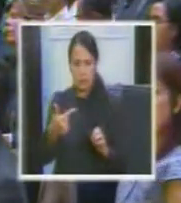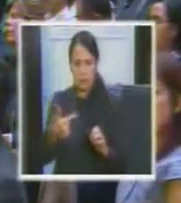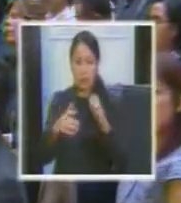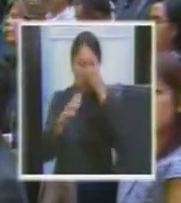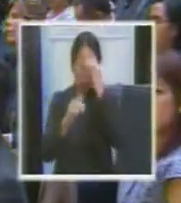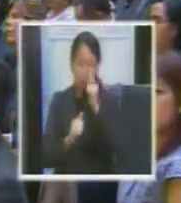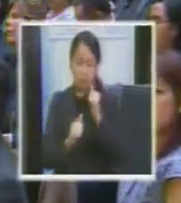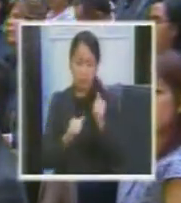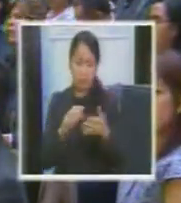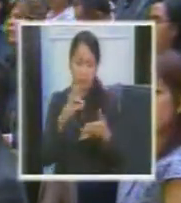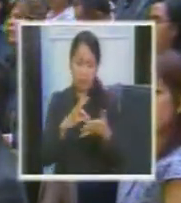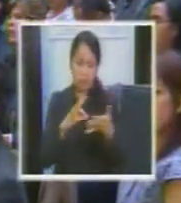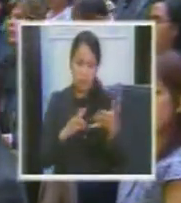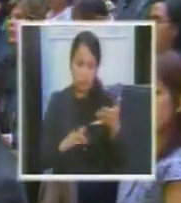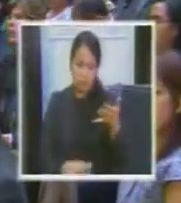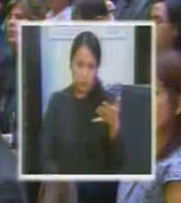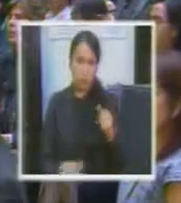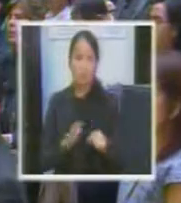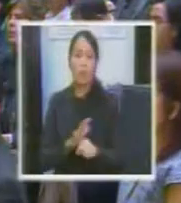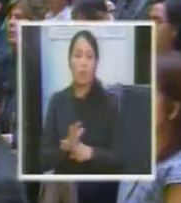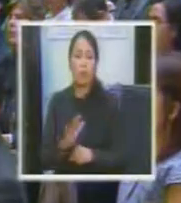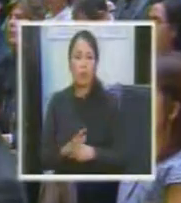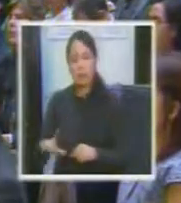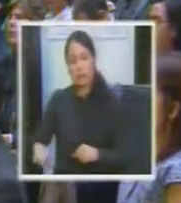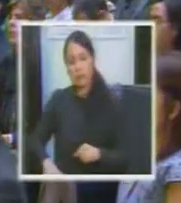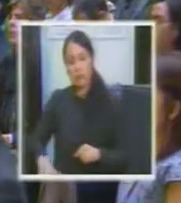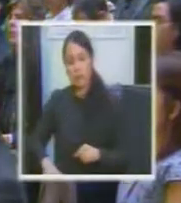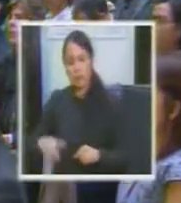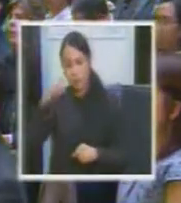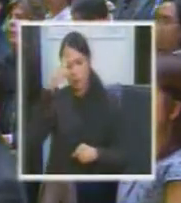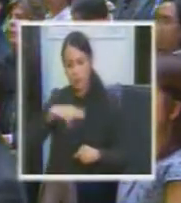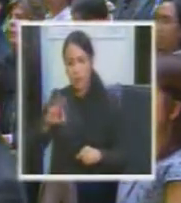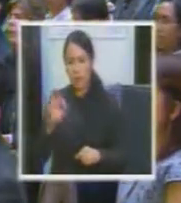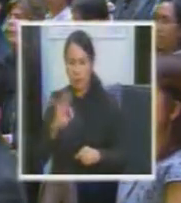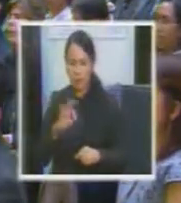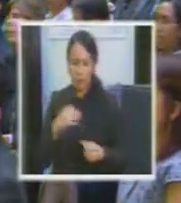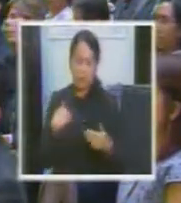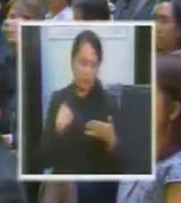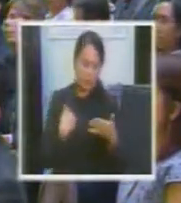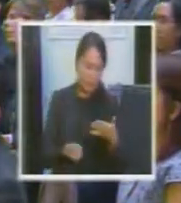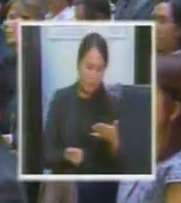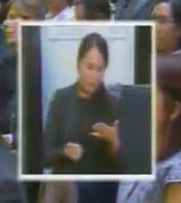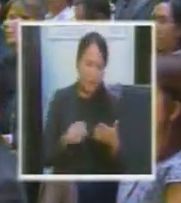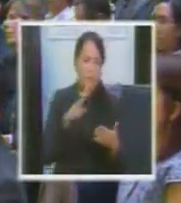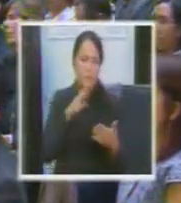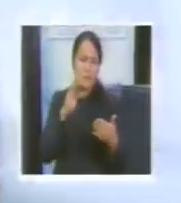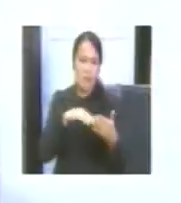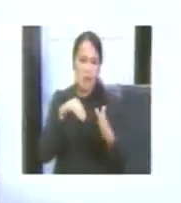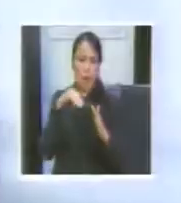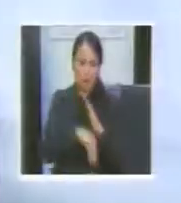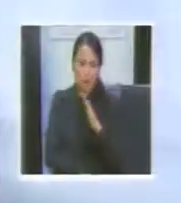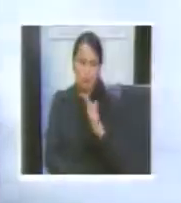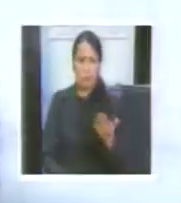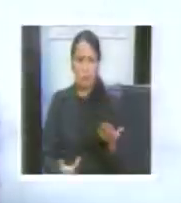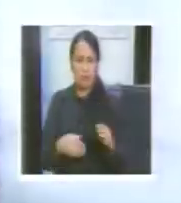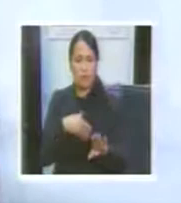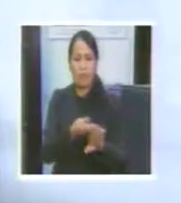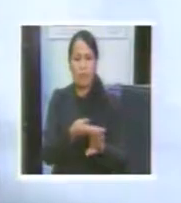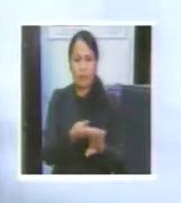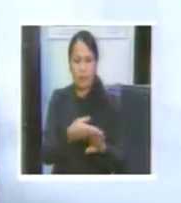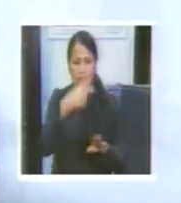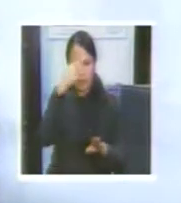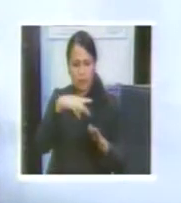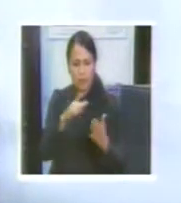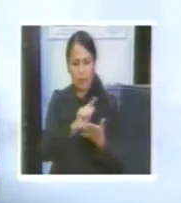inicial sobre tales cláusulas provino de la cuestión de si el gobierno de México las interpretaría como violatorias de la soberanía interna y de los principios